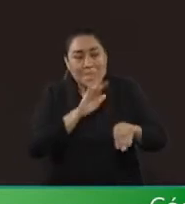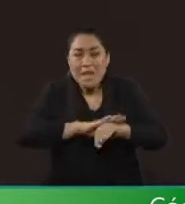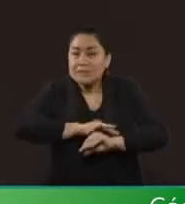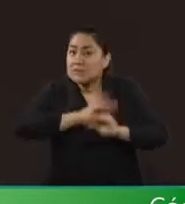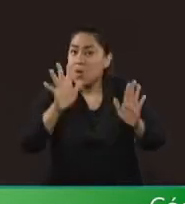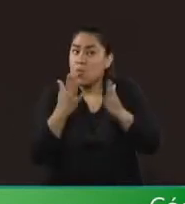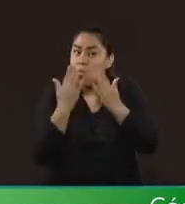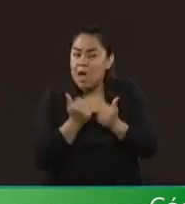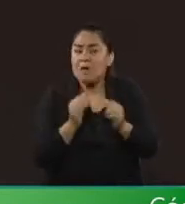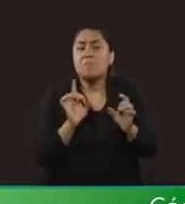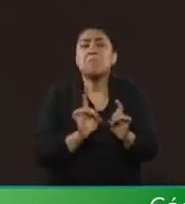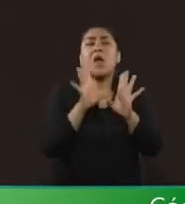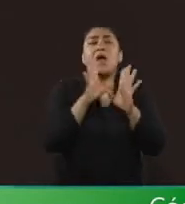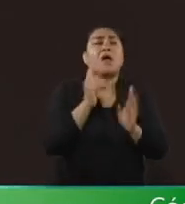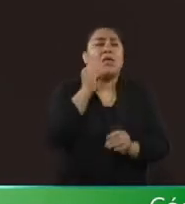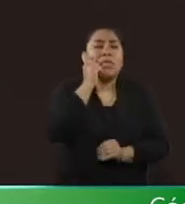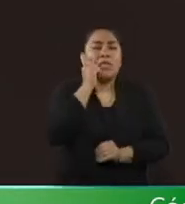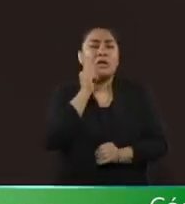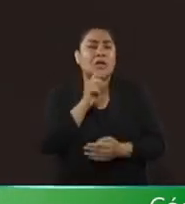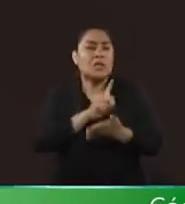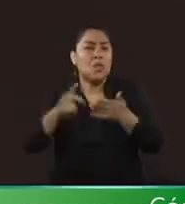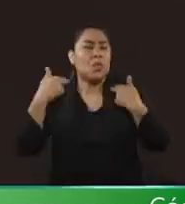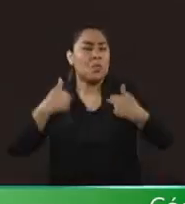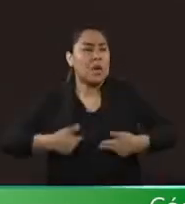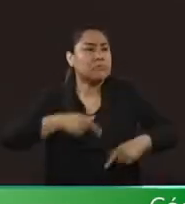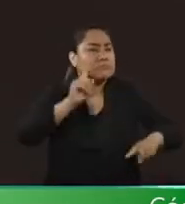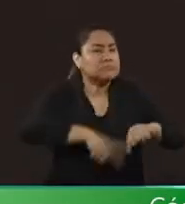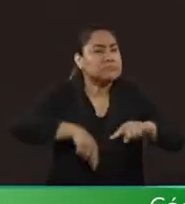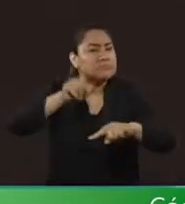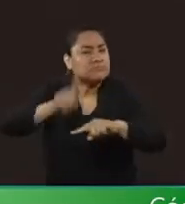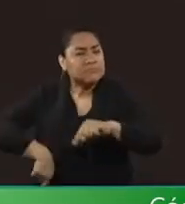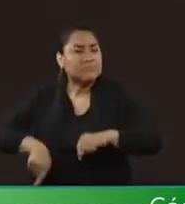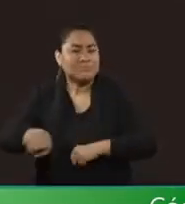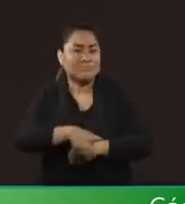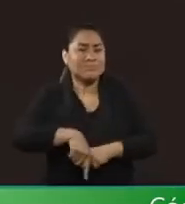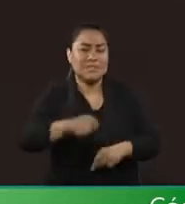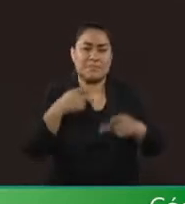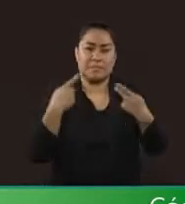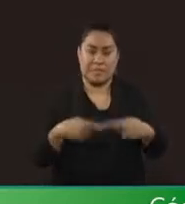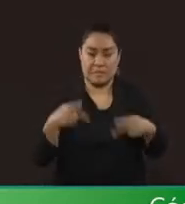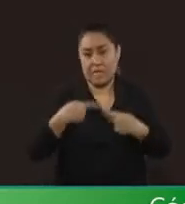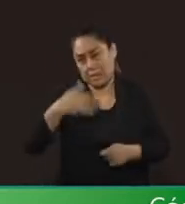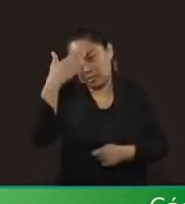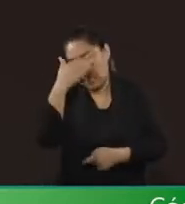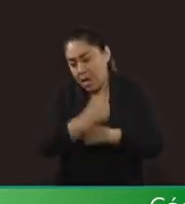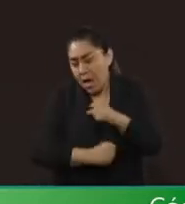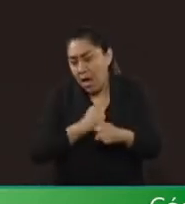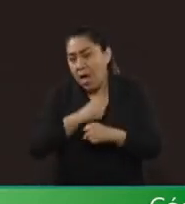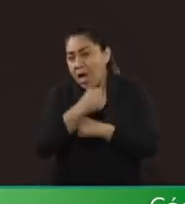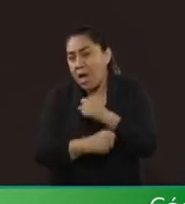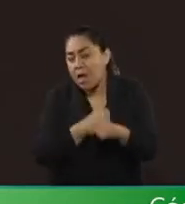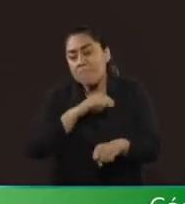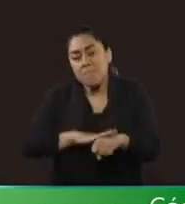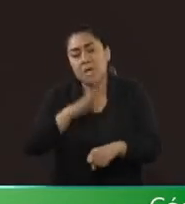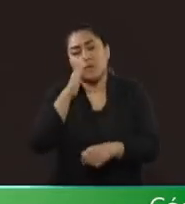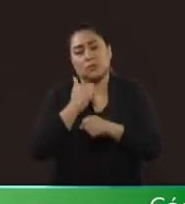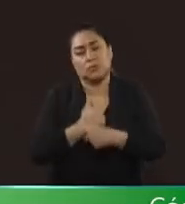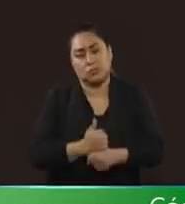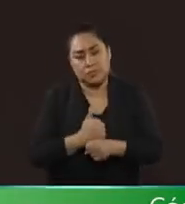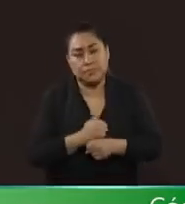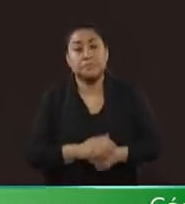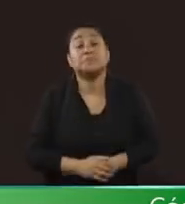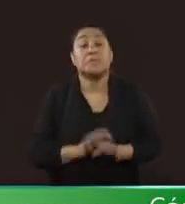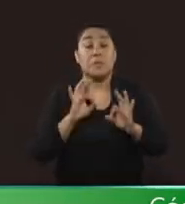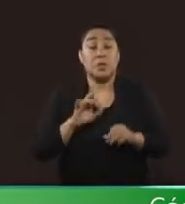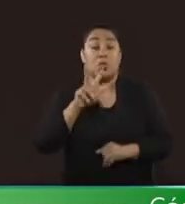para prevenir abusos y violaciones a los derechos humanos de los sectores sociales históricamente más vulnerables. A 18